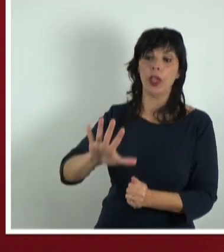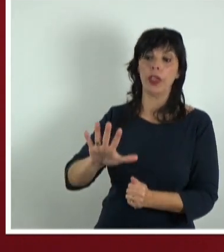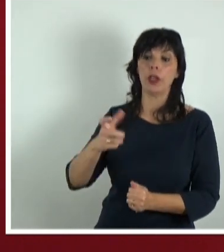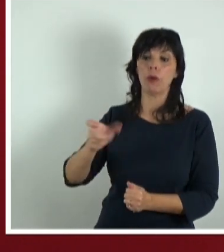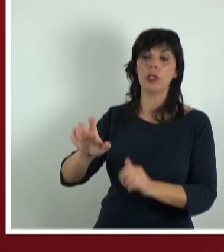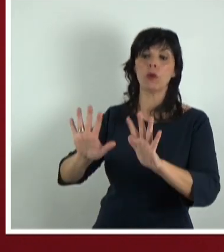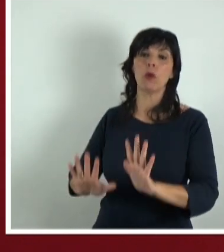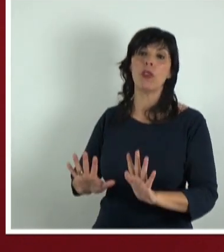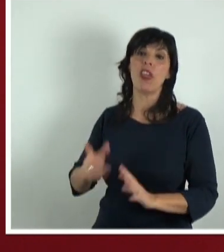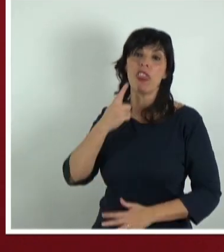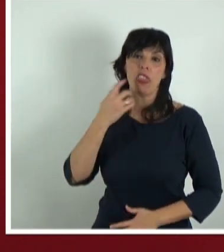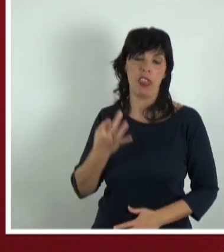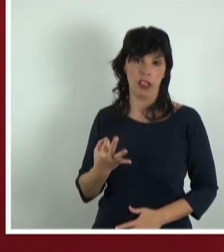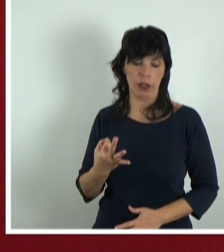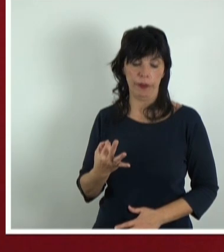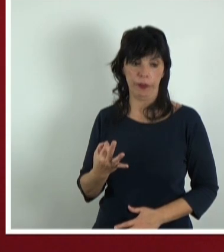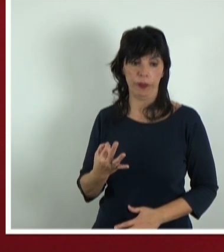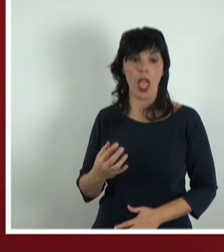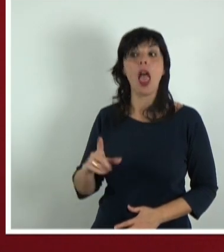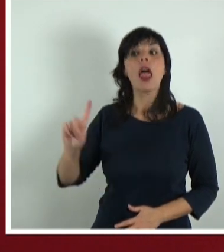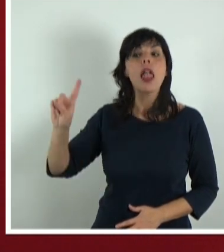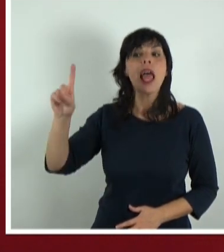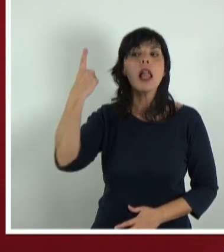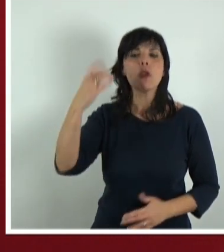y dice: mas el Dios de toda gracia,